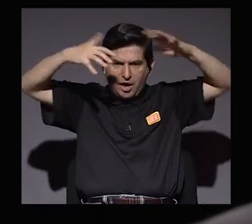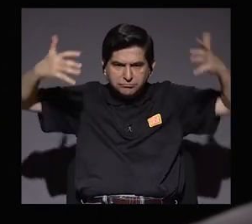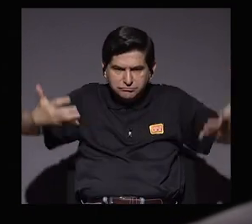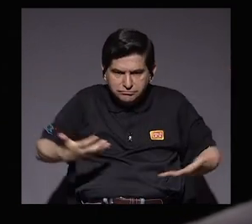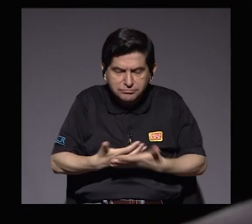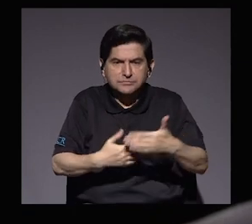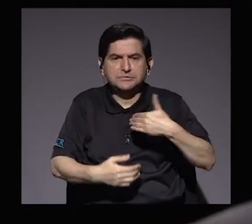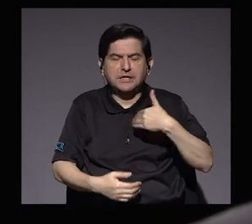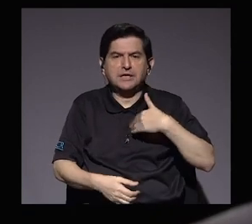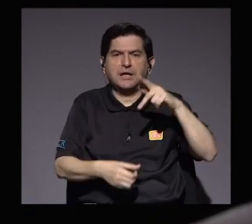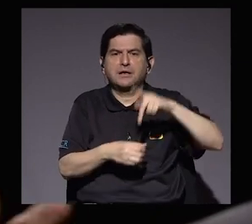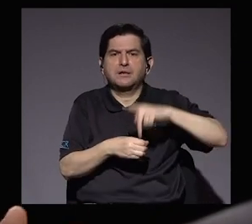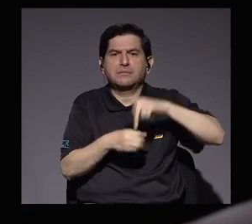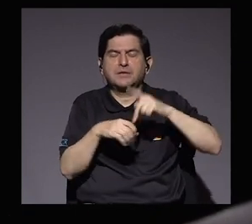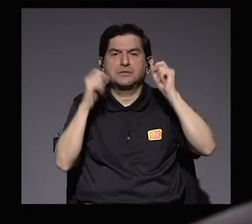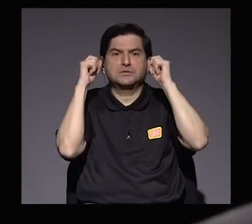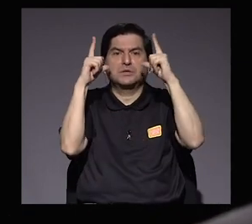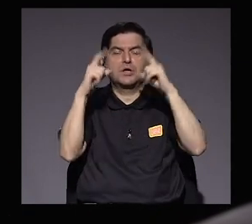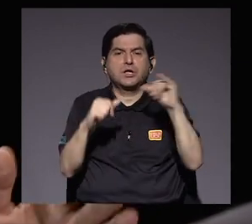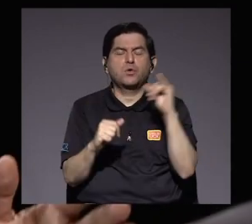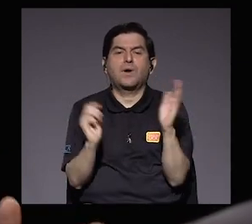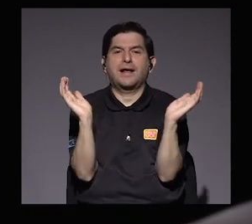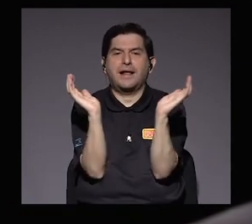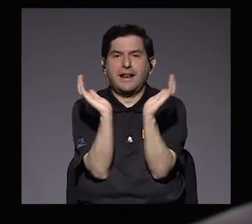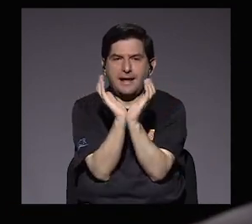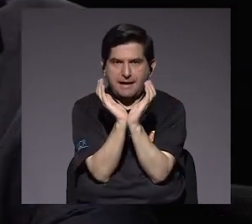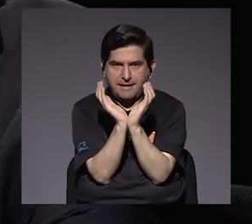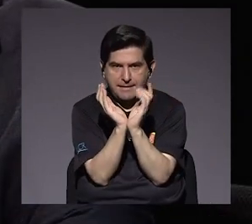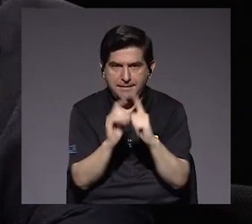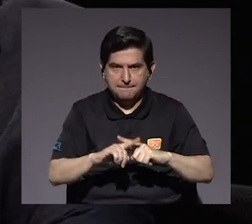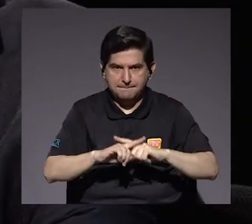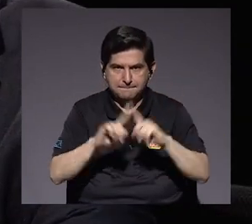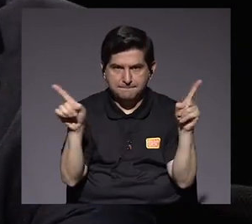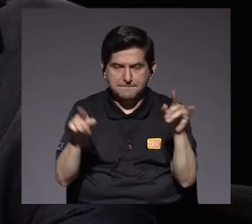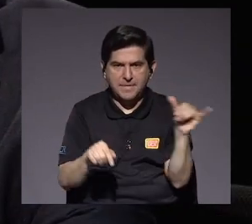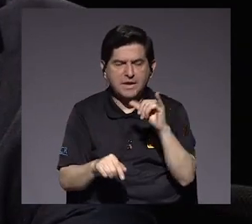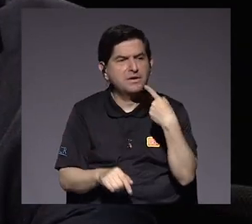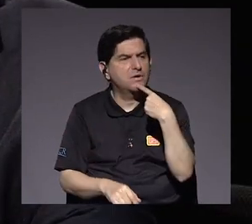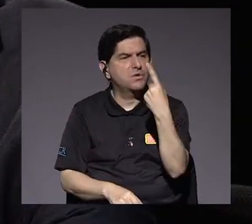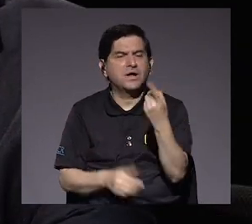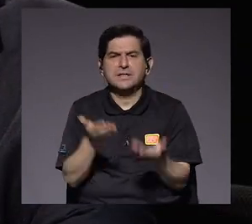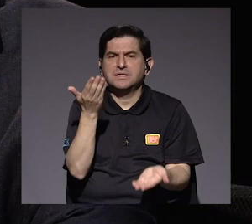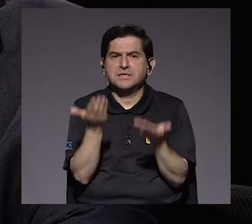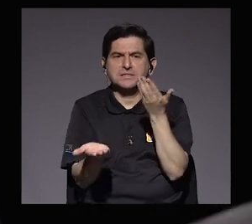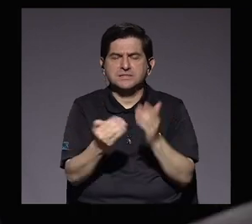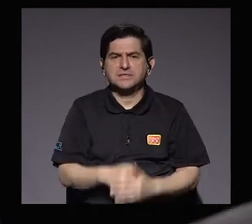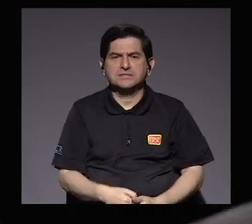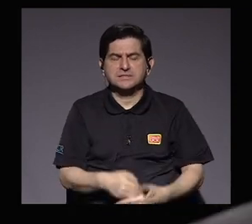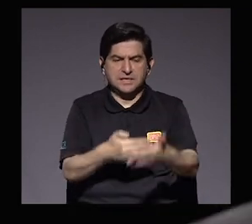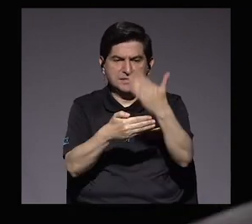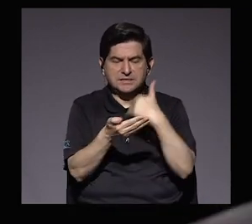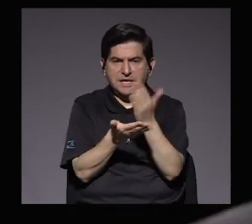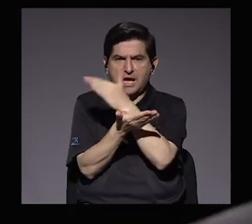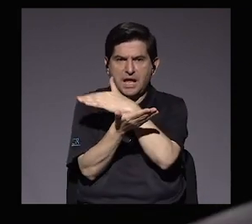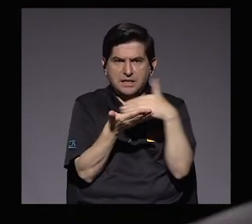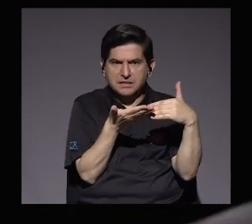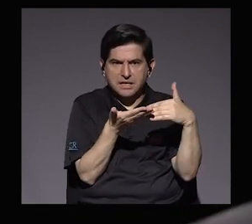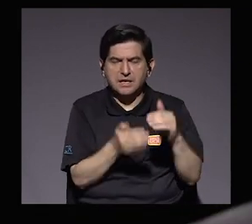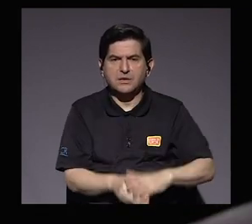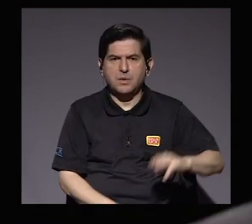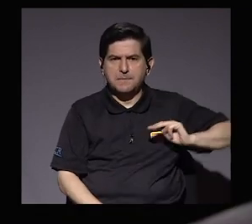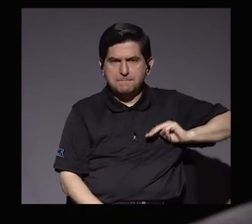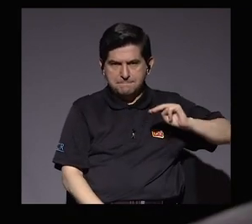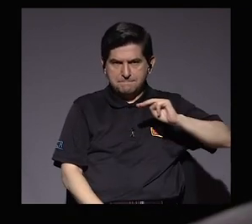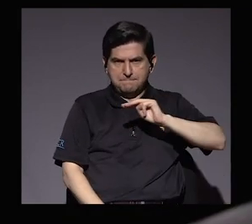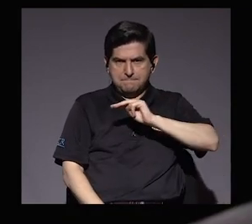pandemia obtuvo un protagonismo increíble, igual que la Caja. Así es. Pero también podríamos mencionar, como lo hizo en el bloque tras anterior,